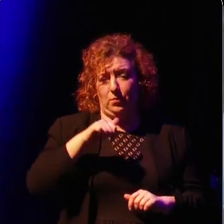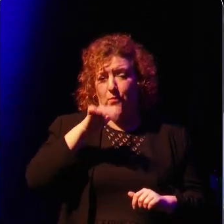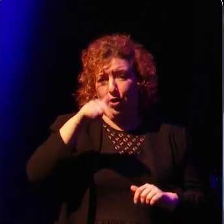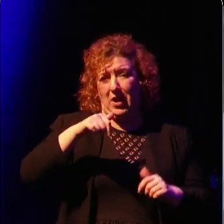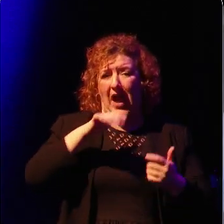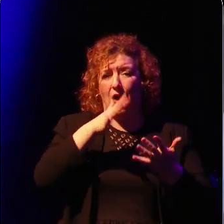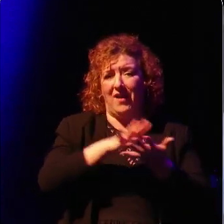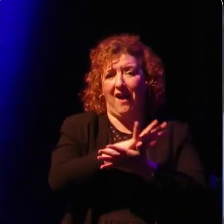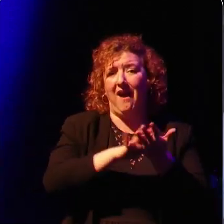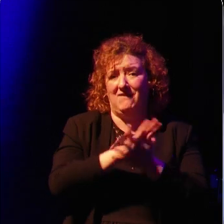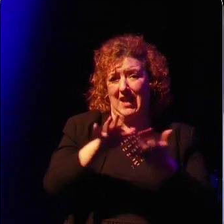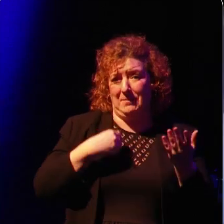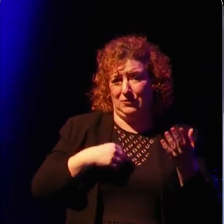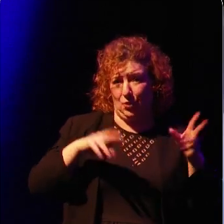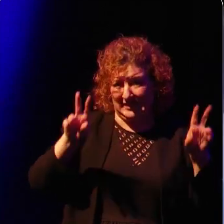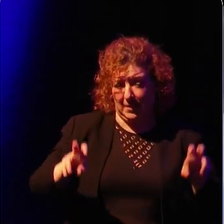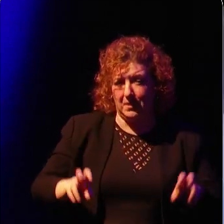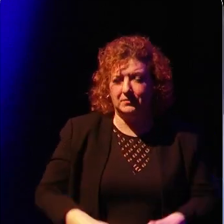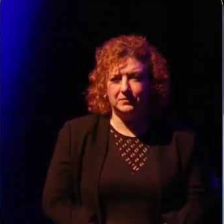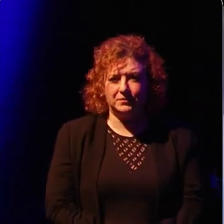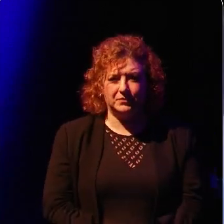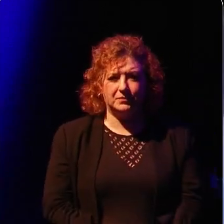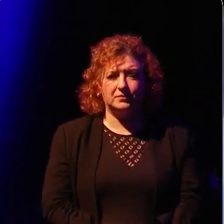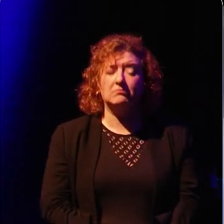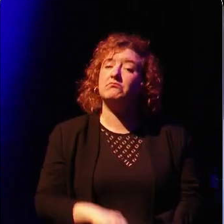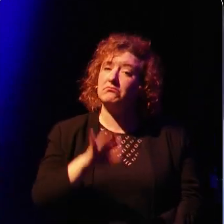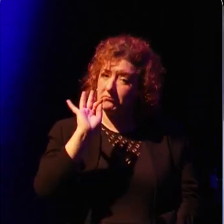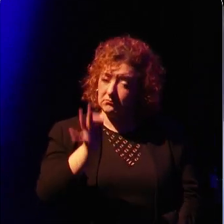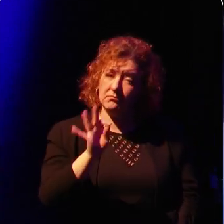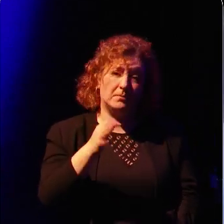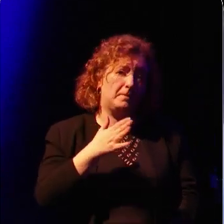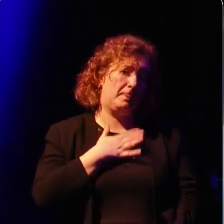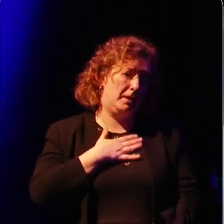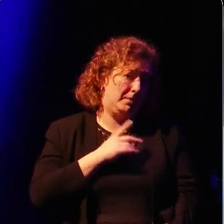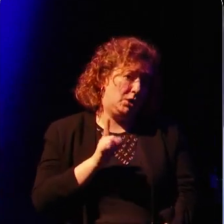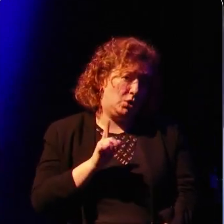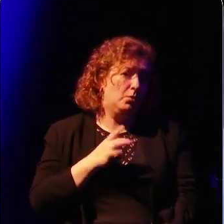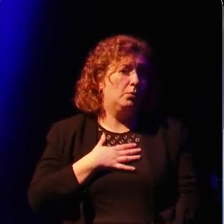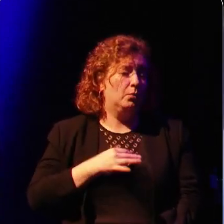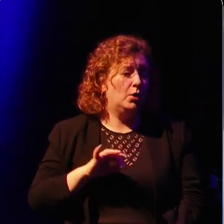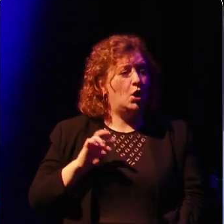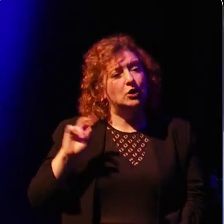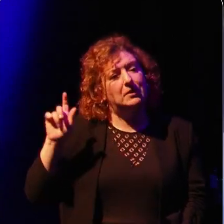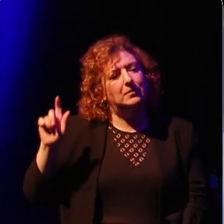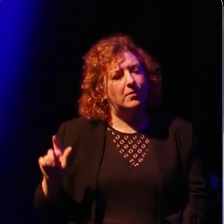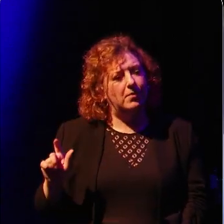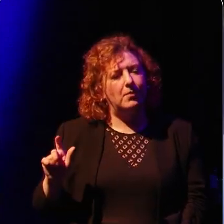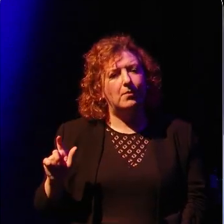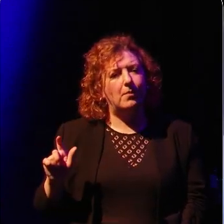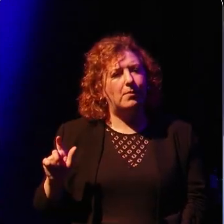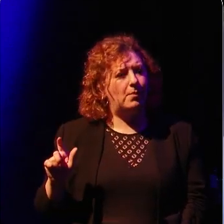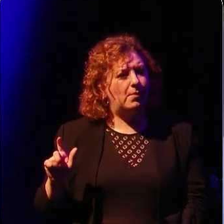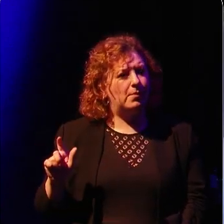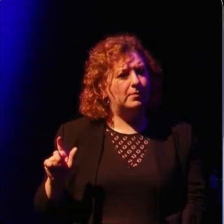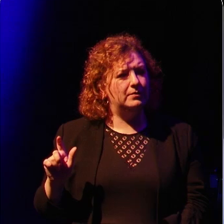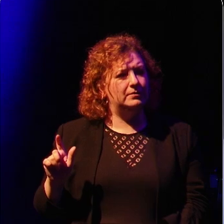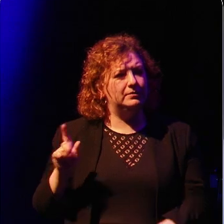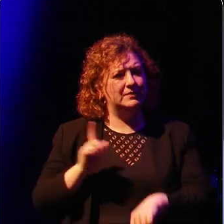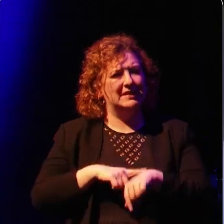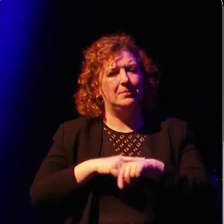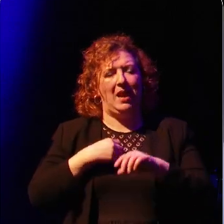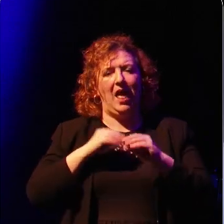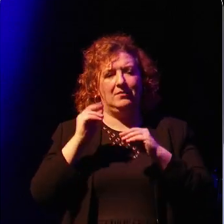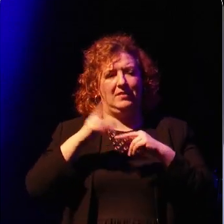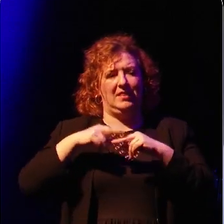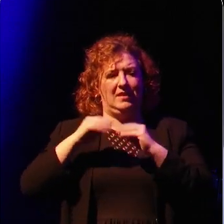aquí. Vale, sí es verdad que no a mí, pero a otra persona le he dado tiempo para editarla,